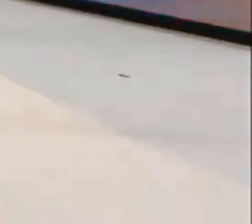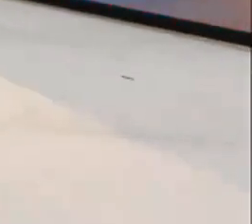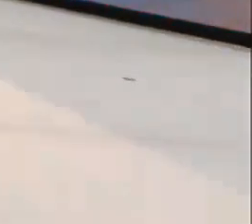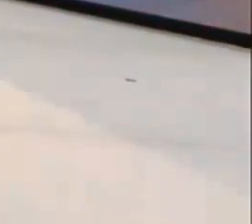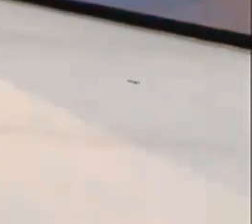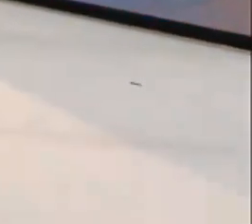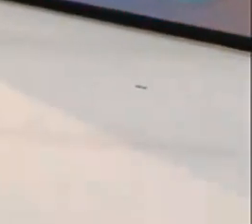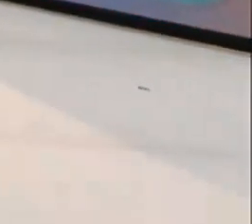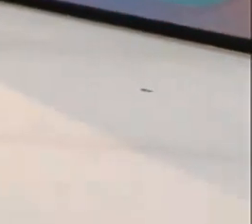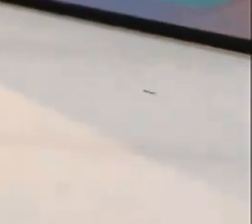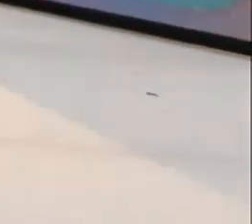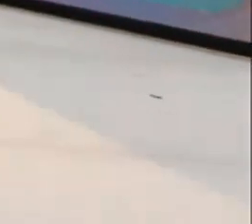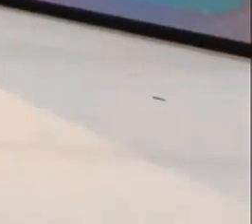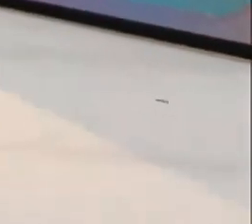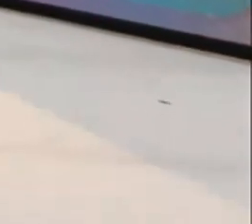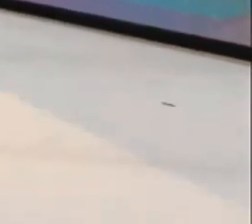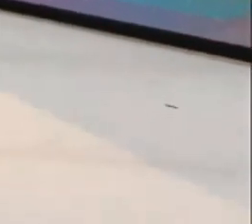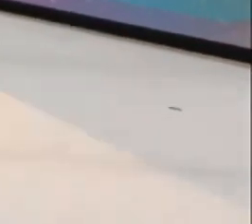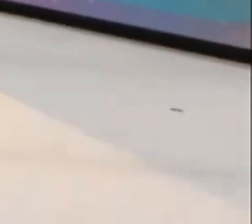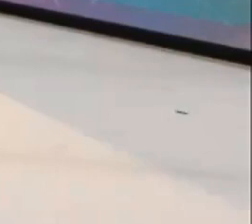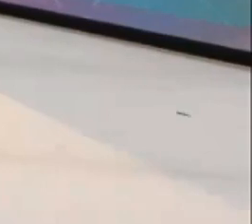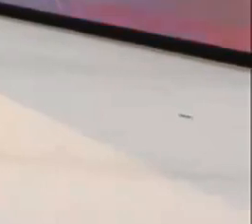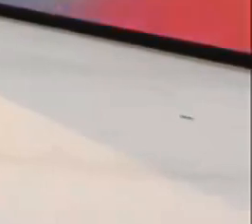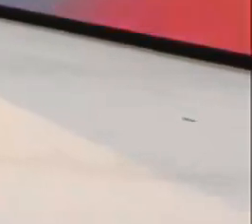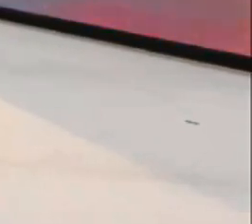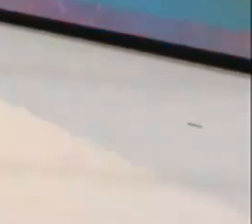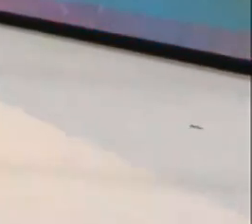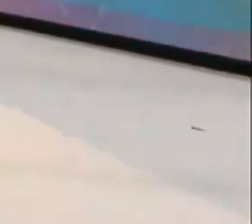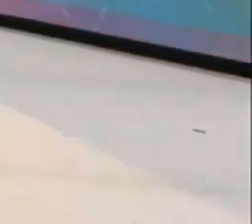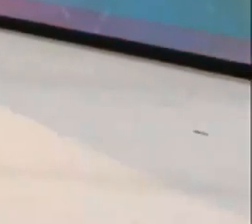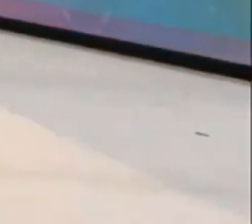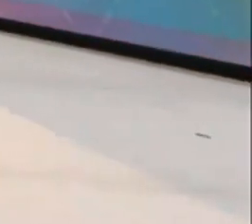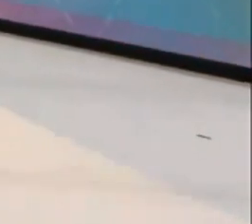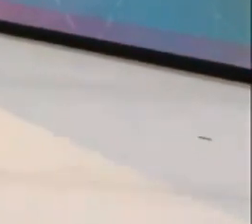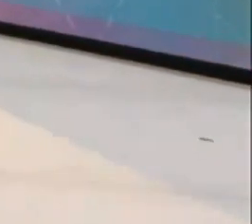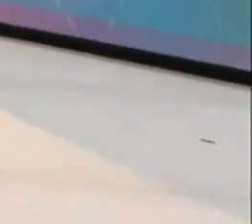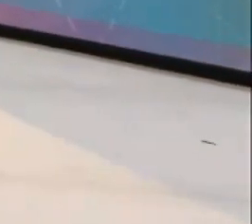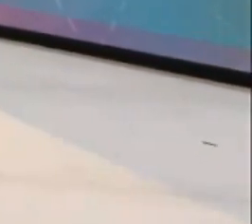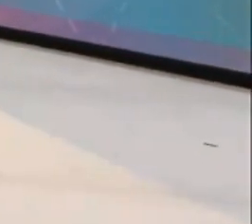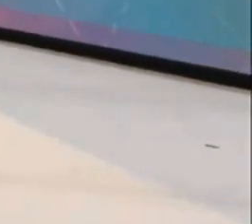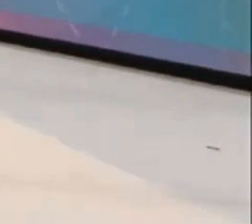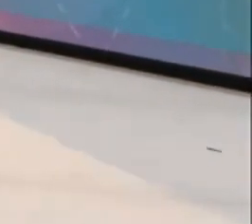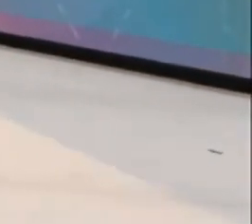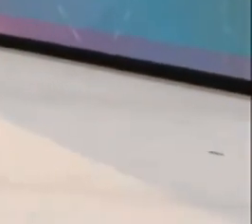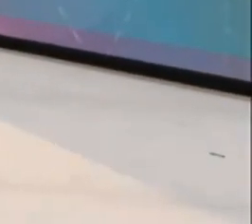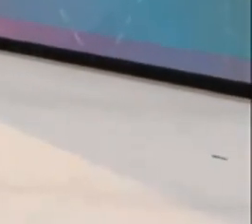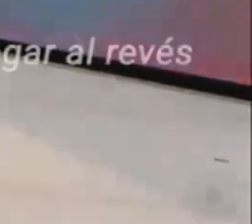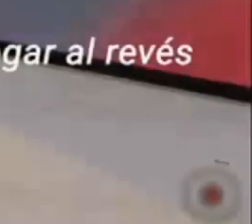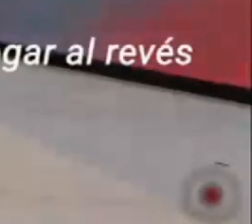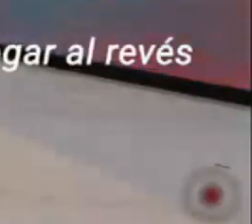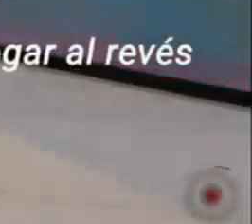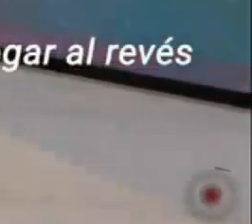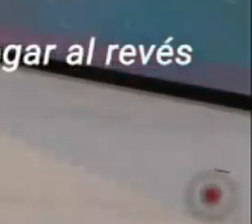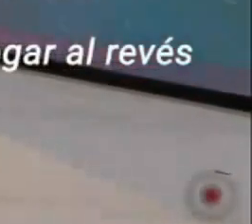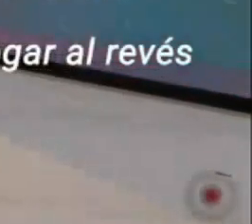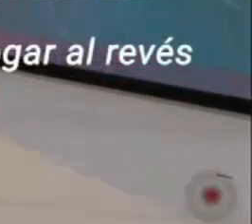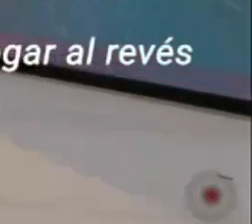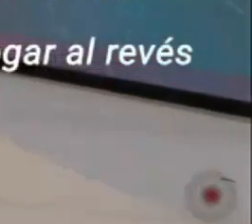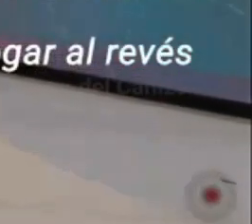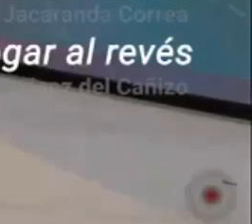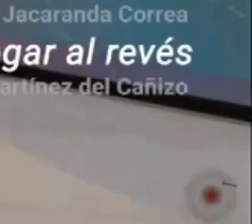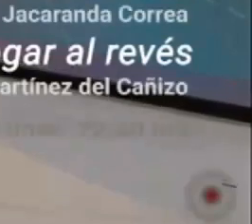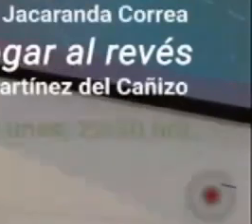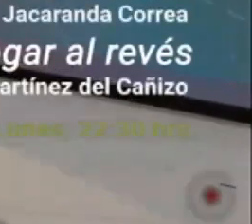de adolescentes que tienen muchas ilusiones para su vida, sin embargo viven en un entorno de